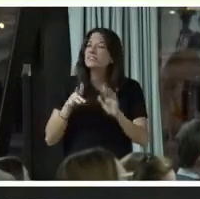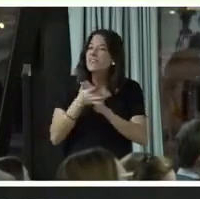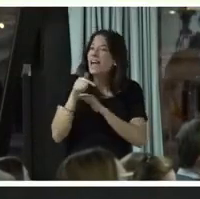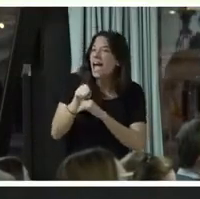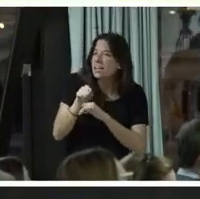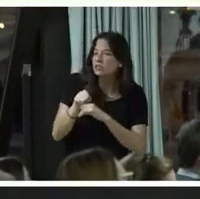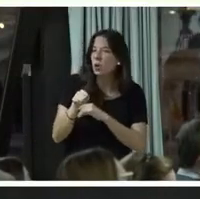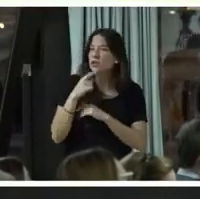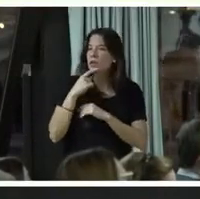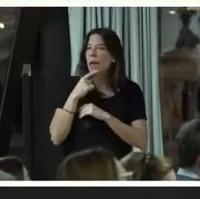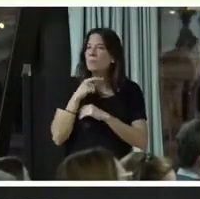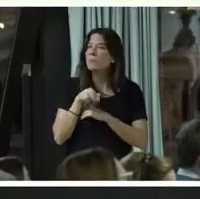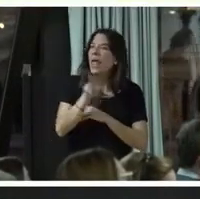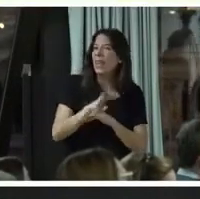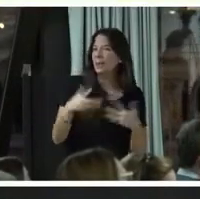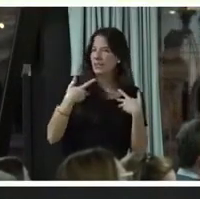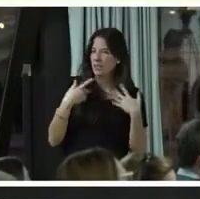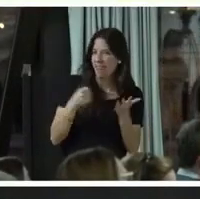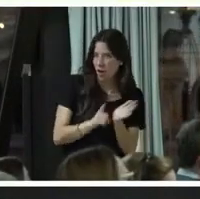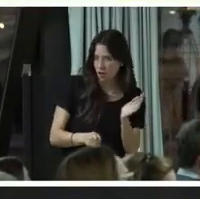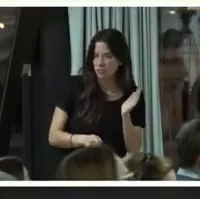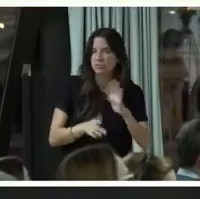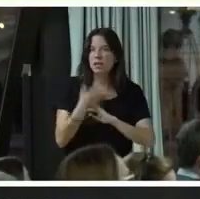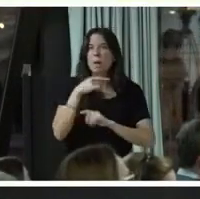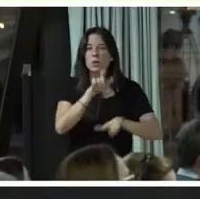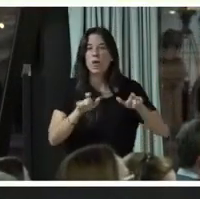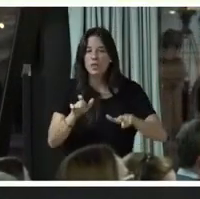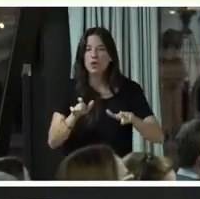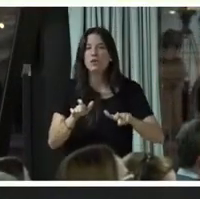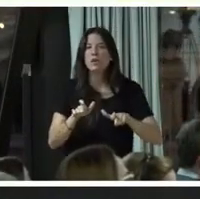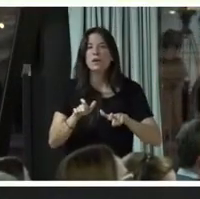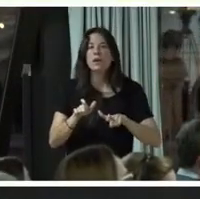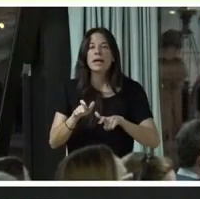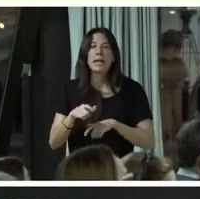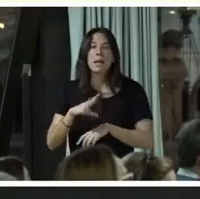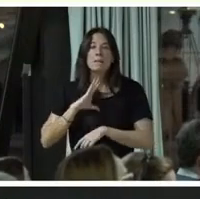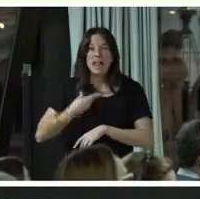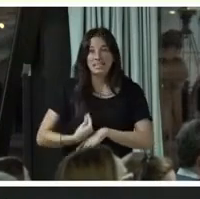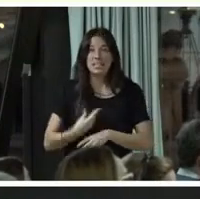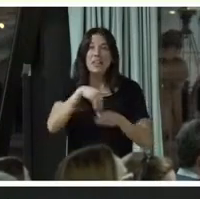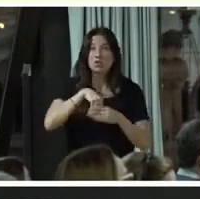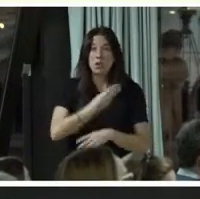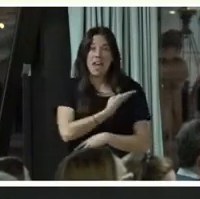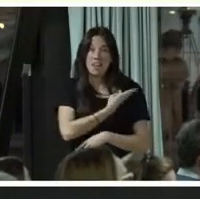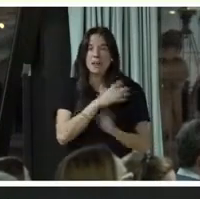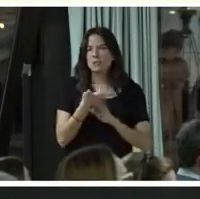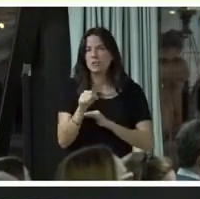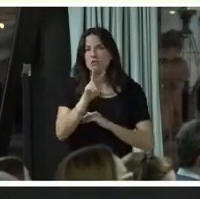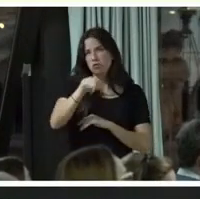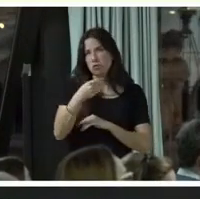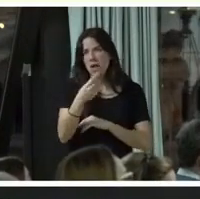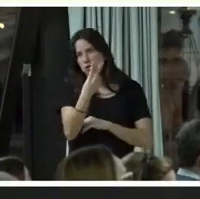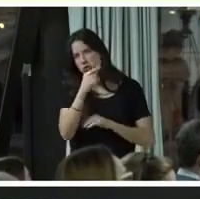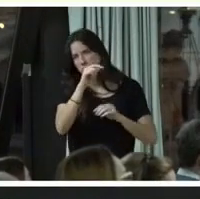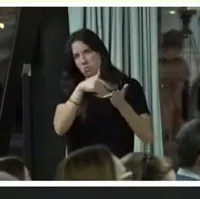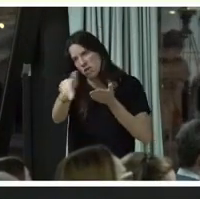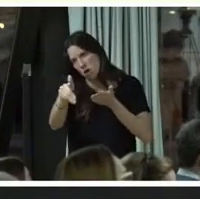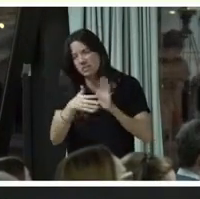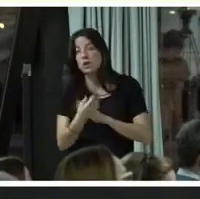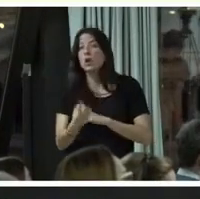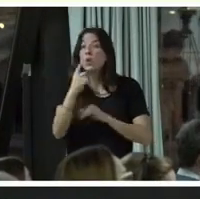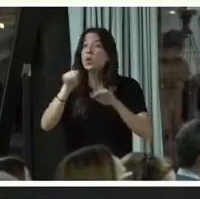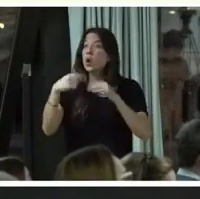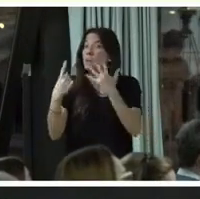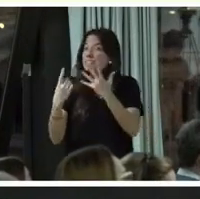decir la población Palestina en gaza son 2,2 millones más o menos y 1,6 ya es población